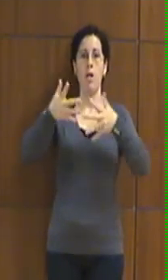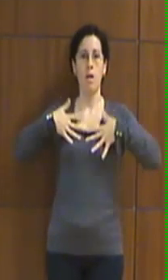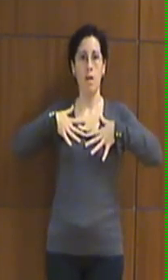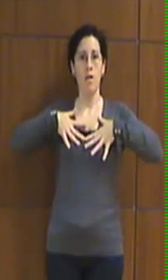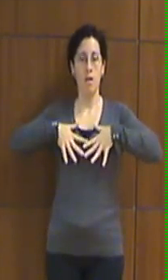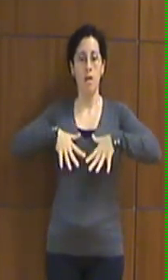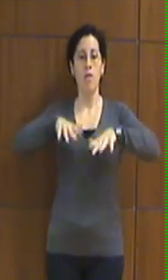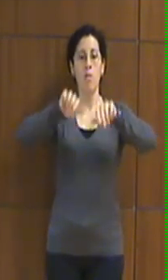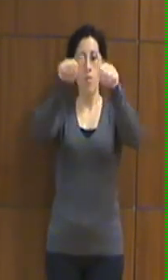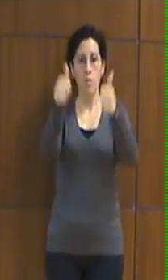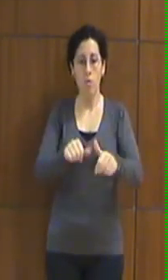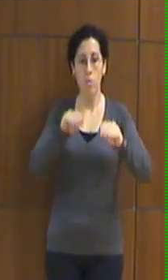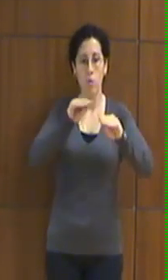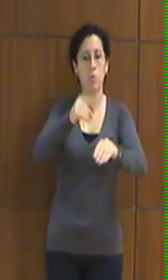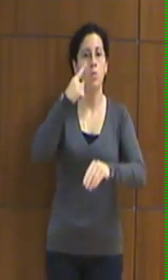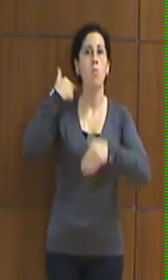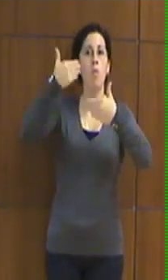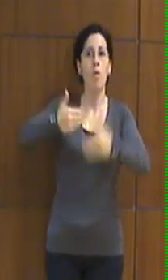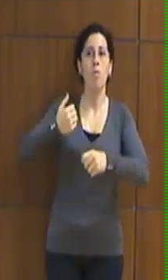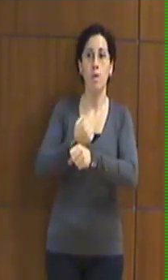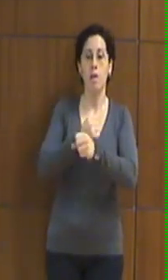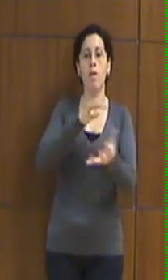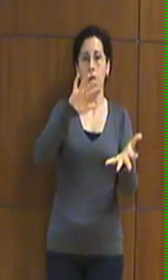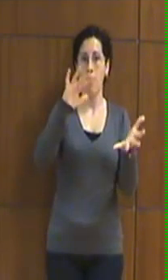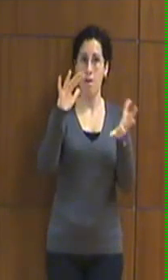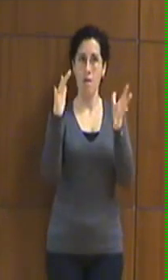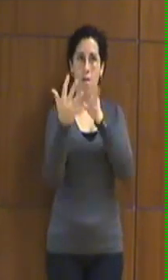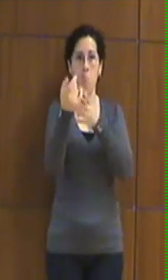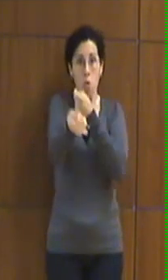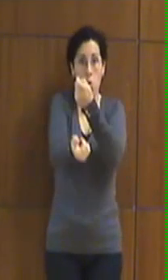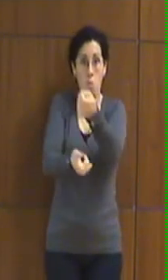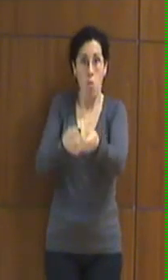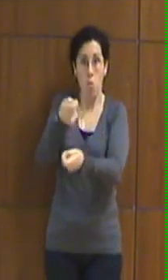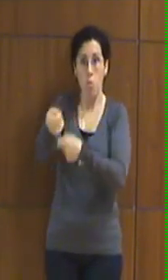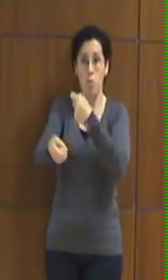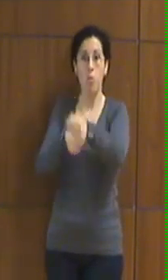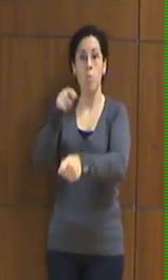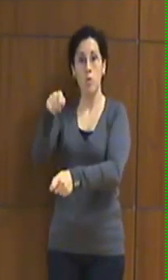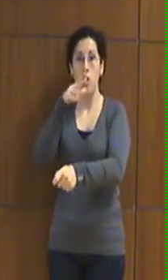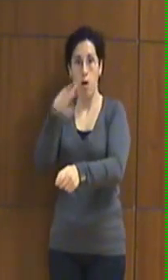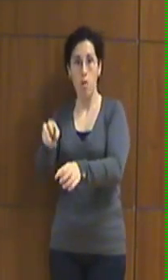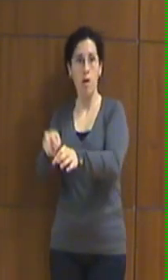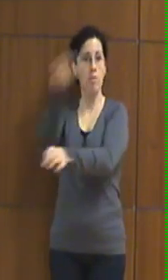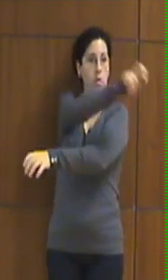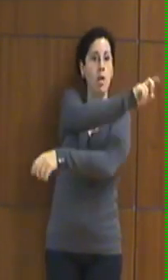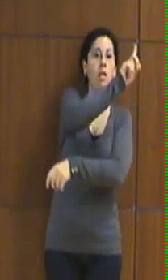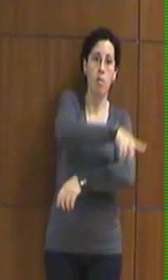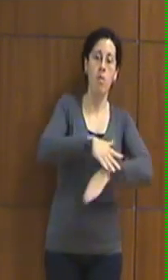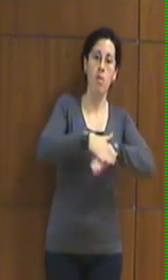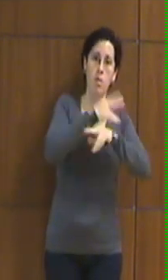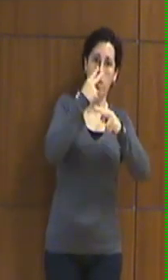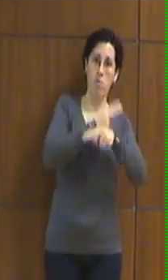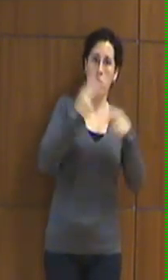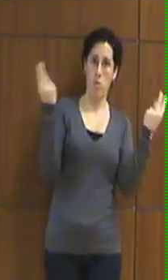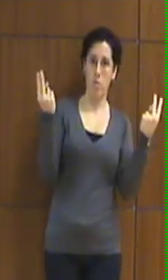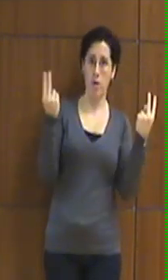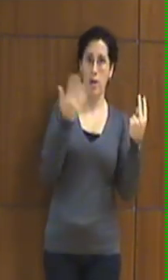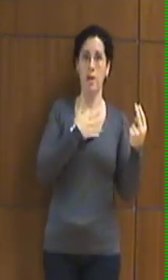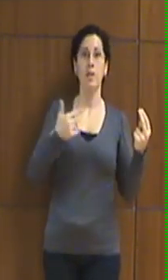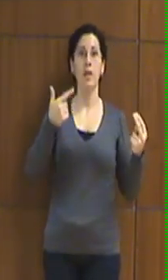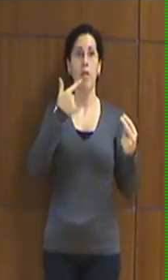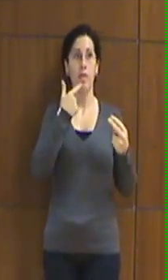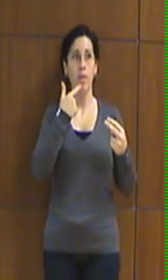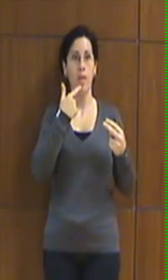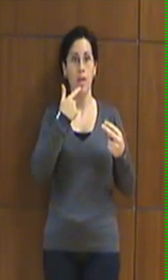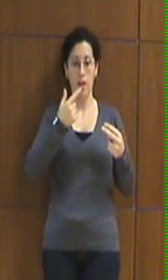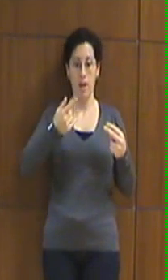formas y maneras de actuar en las grandes empresas, bueno, pues demos este otro salto. Es decir, ahí que en vez de que los administrados vayamos